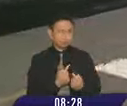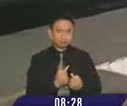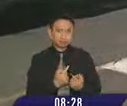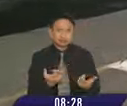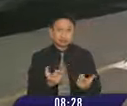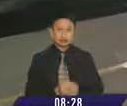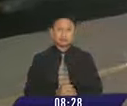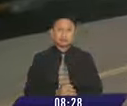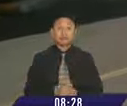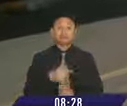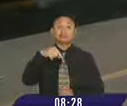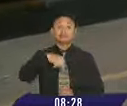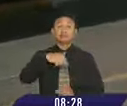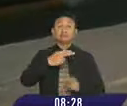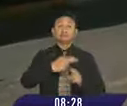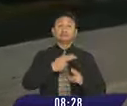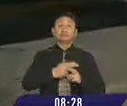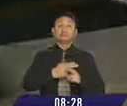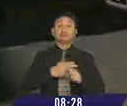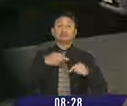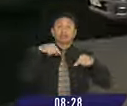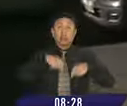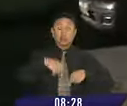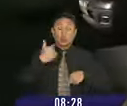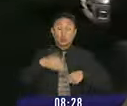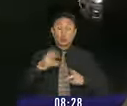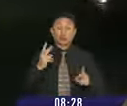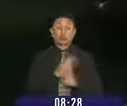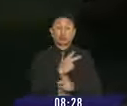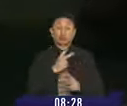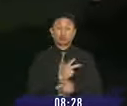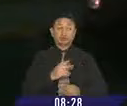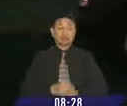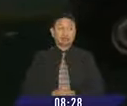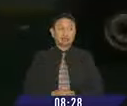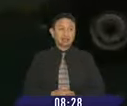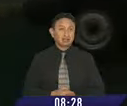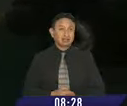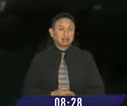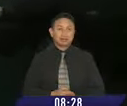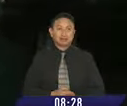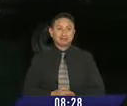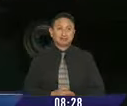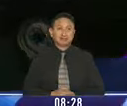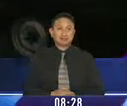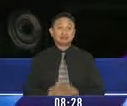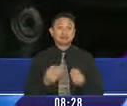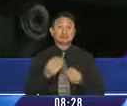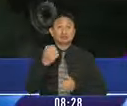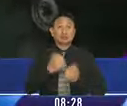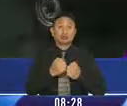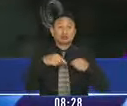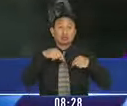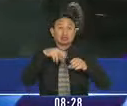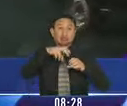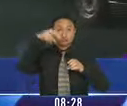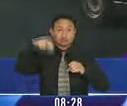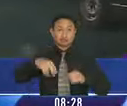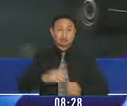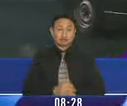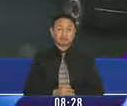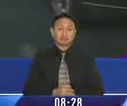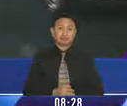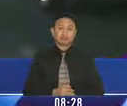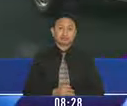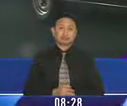esa esquina le han denominado la esquina de la muerte los vecinos del sector, porque siempre hay bastantes problemas. Me voy a bajar en este momento ya de aquí para